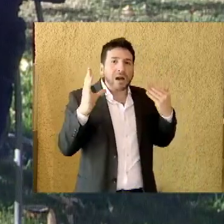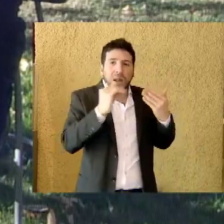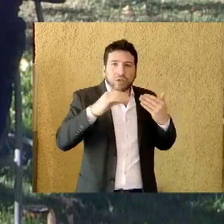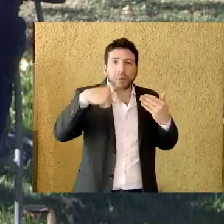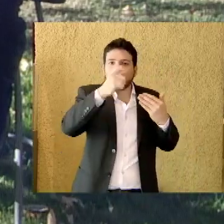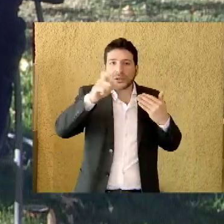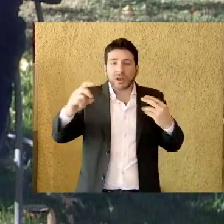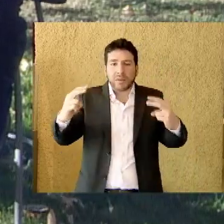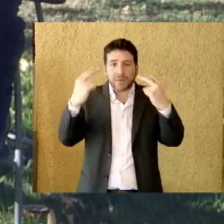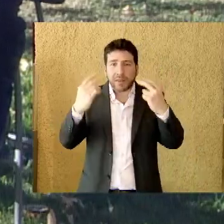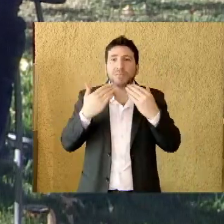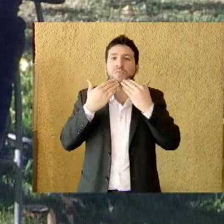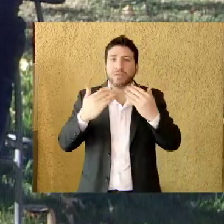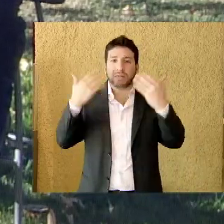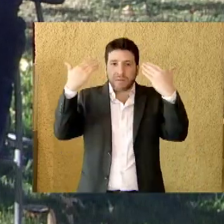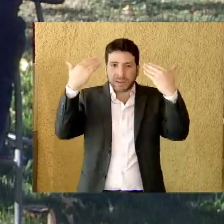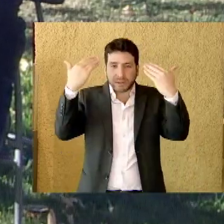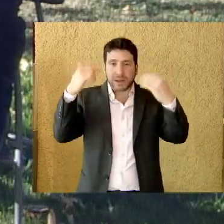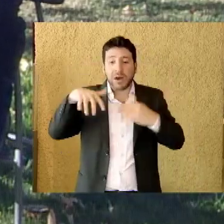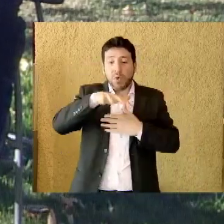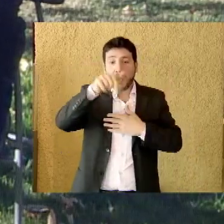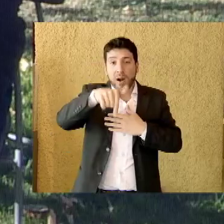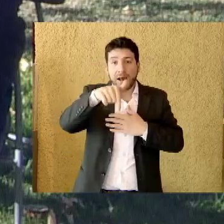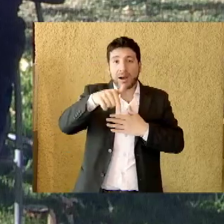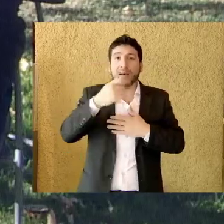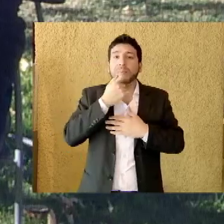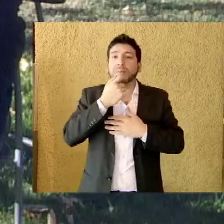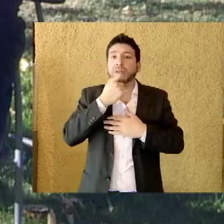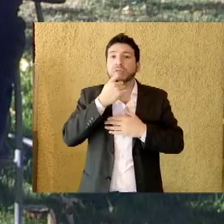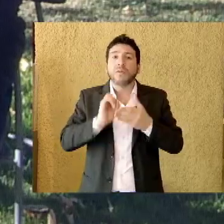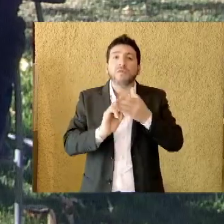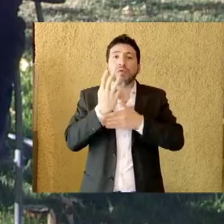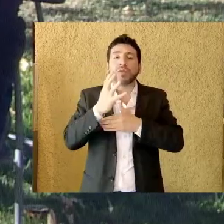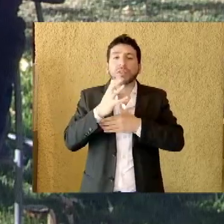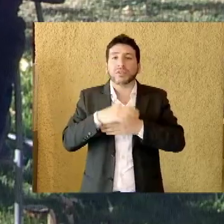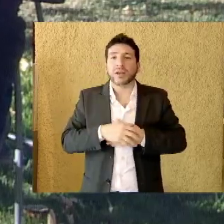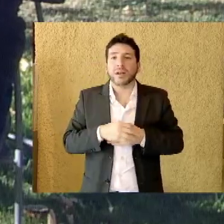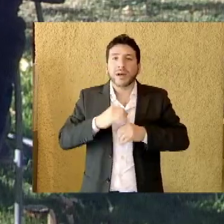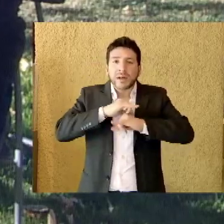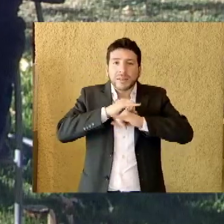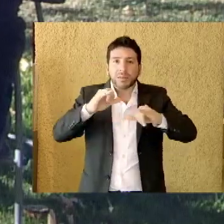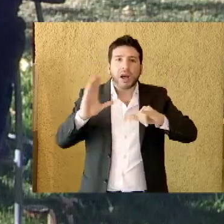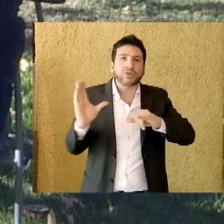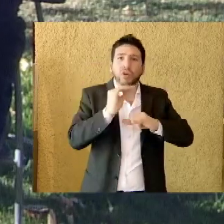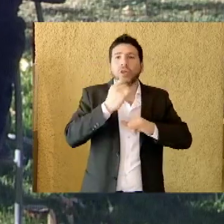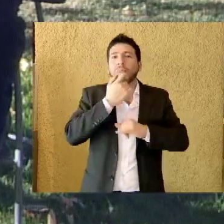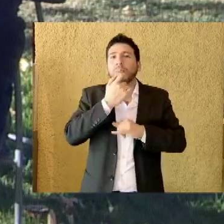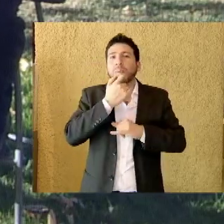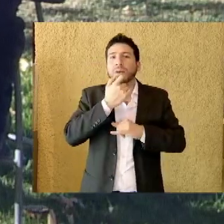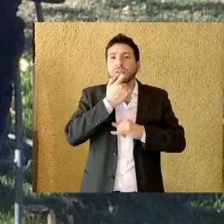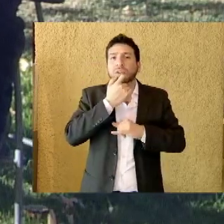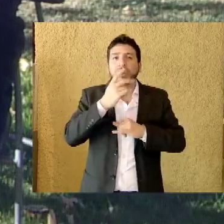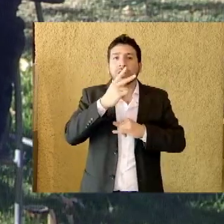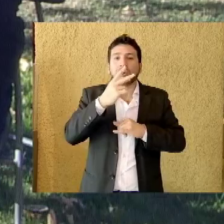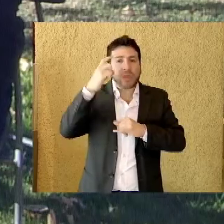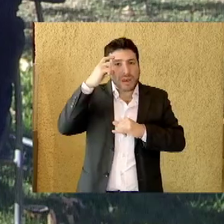lado acompañándonos. Estamos desde la Plaza Pedro del Castillo, el Museo del Área Fundacional, estamos transmitiendo para todo Mendoza, compartiendo estos 210